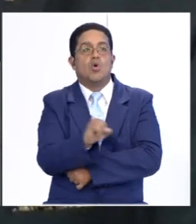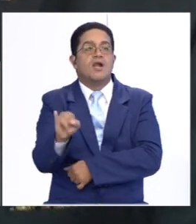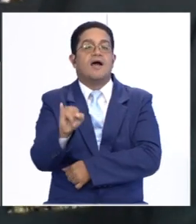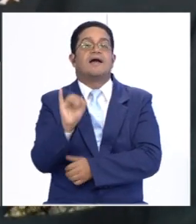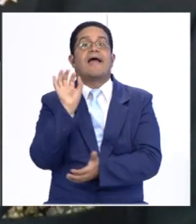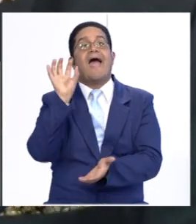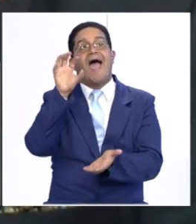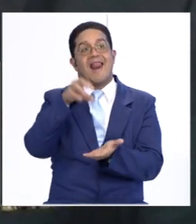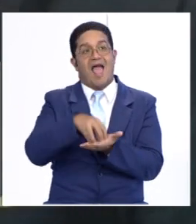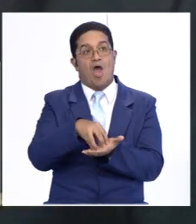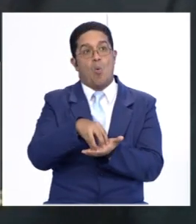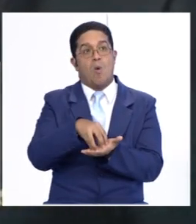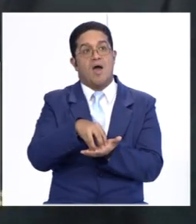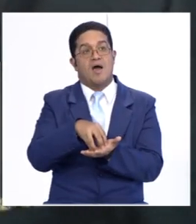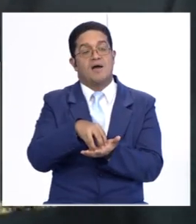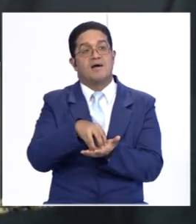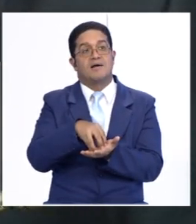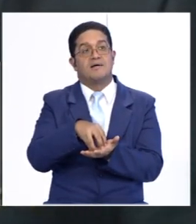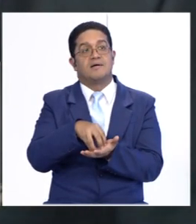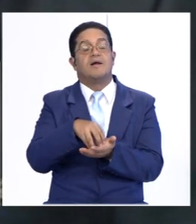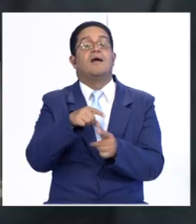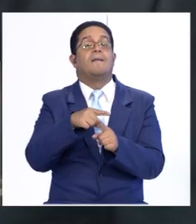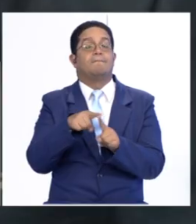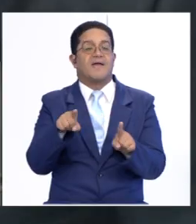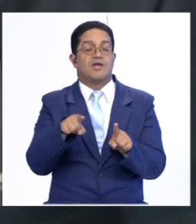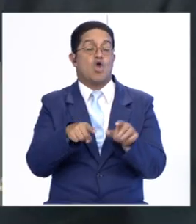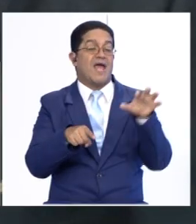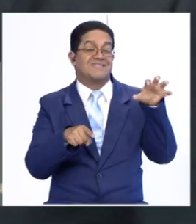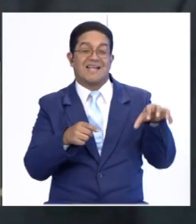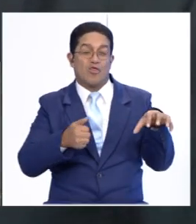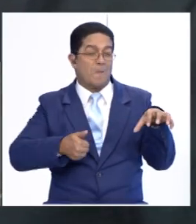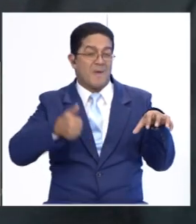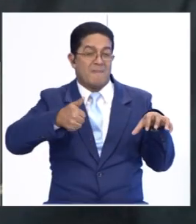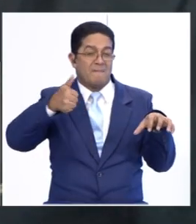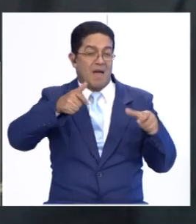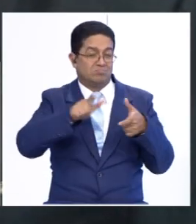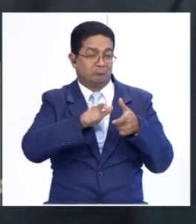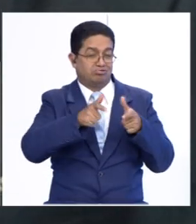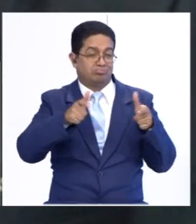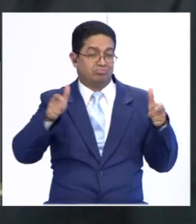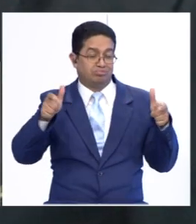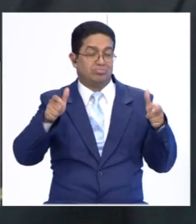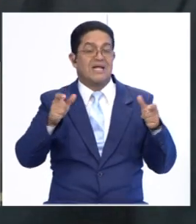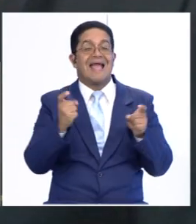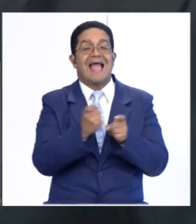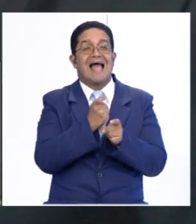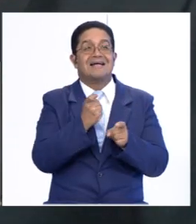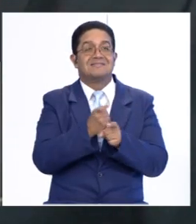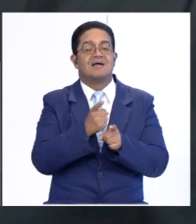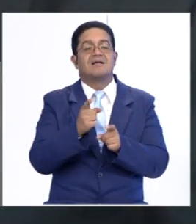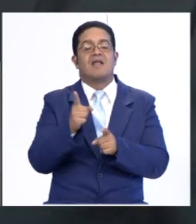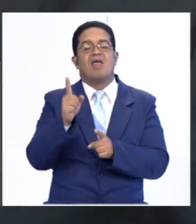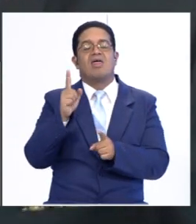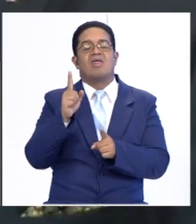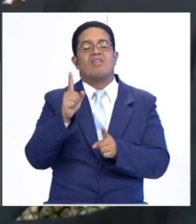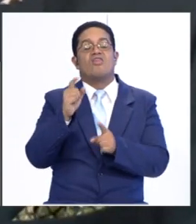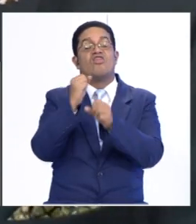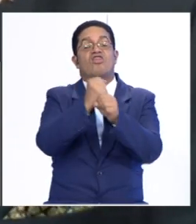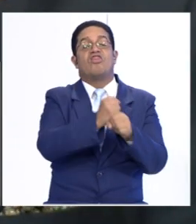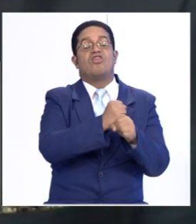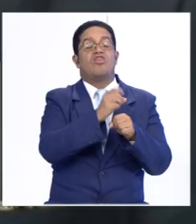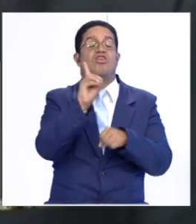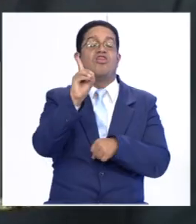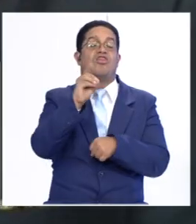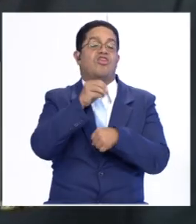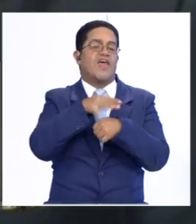Aragua, aunque el estado que tuvo mayor crecimiento porcentual en cáncer fue Delta Macuro. No es el que tiene el